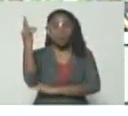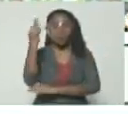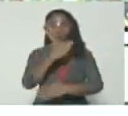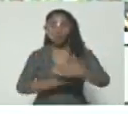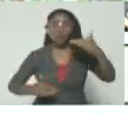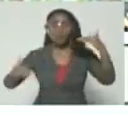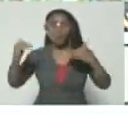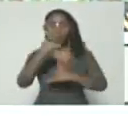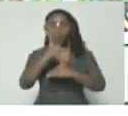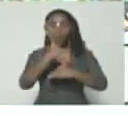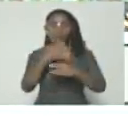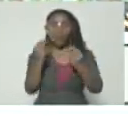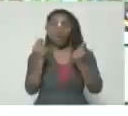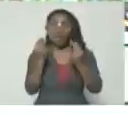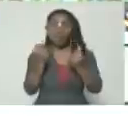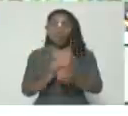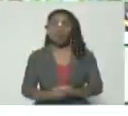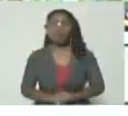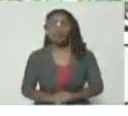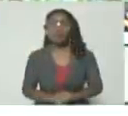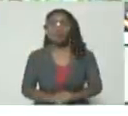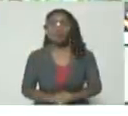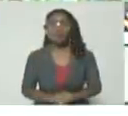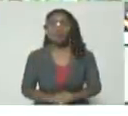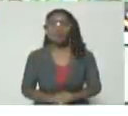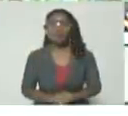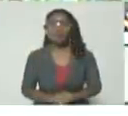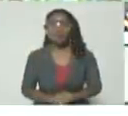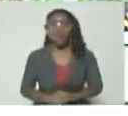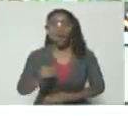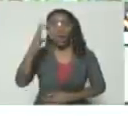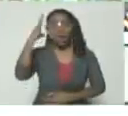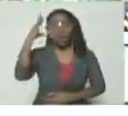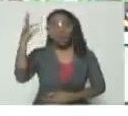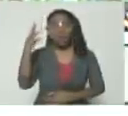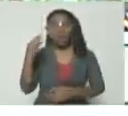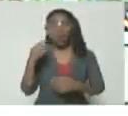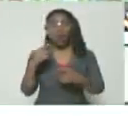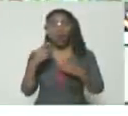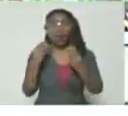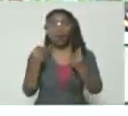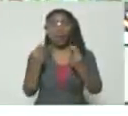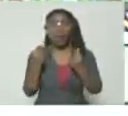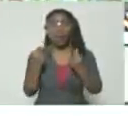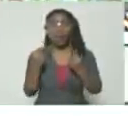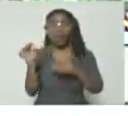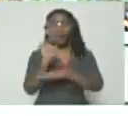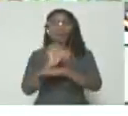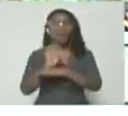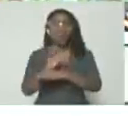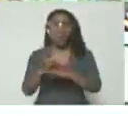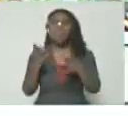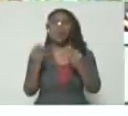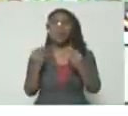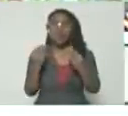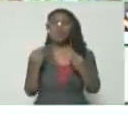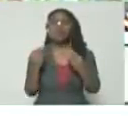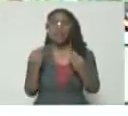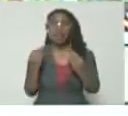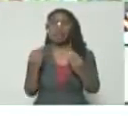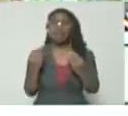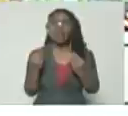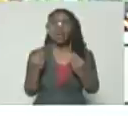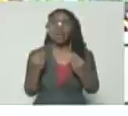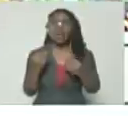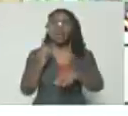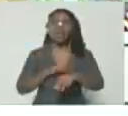Superior de Economía. Ese Consejo Económico funcionó bastante en